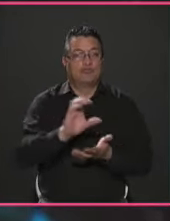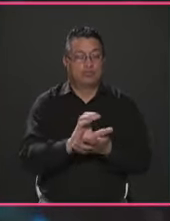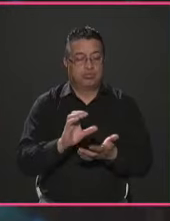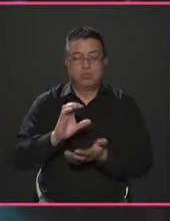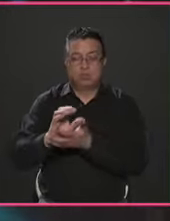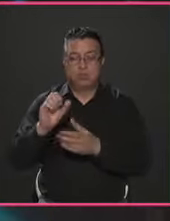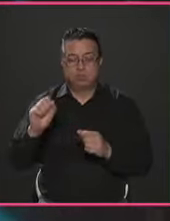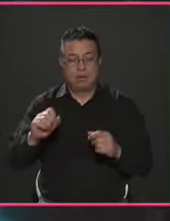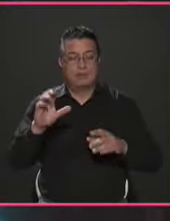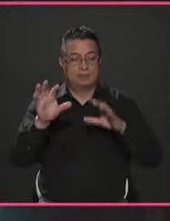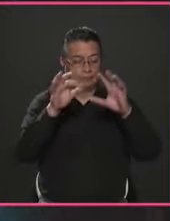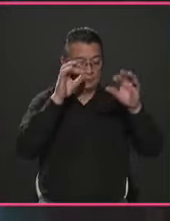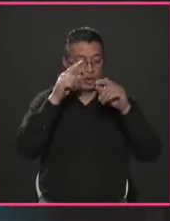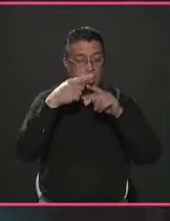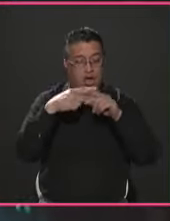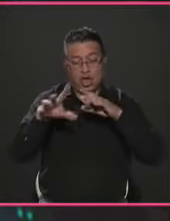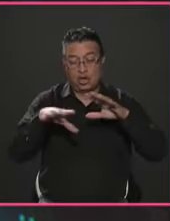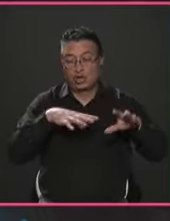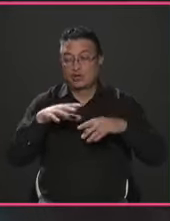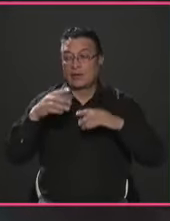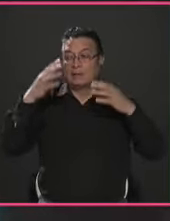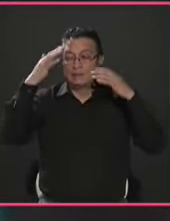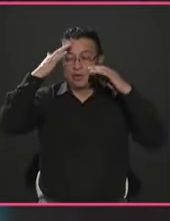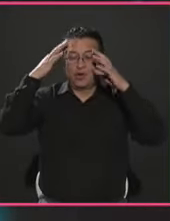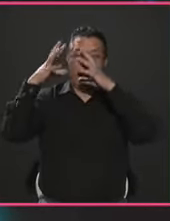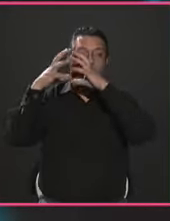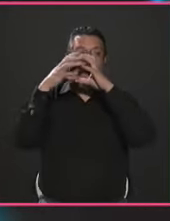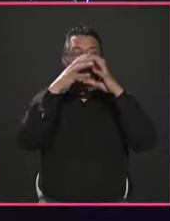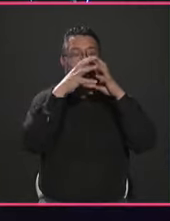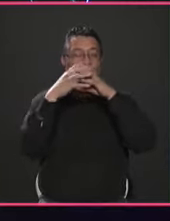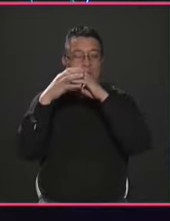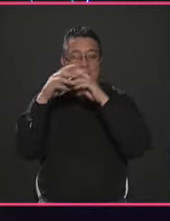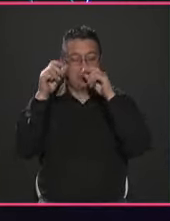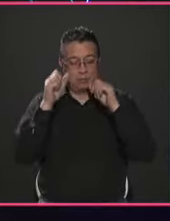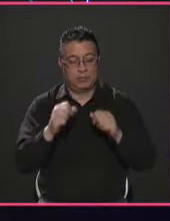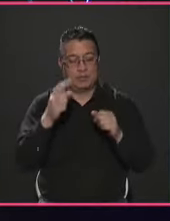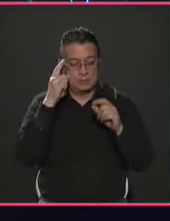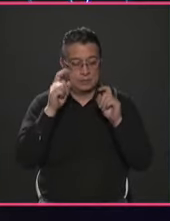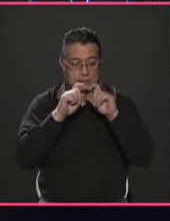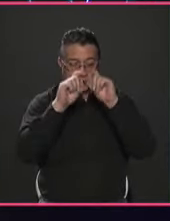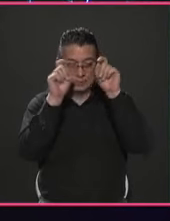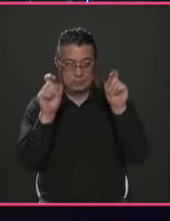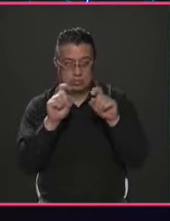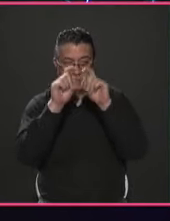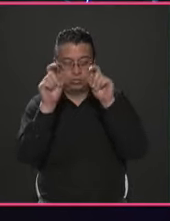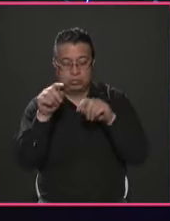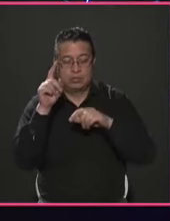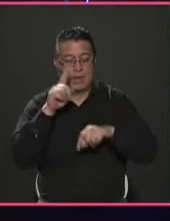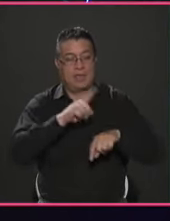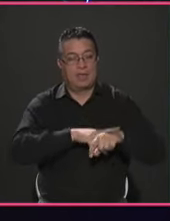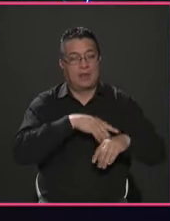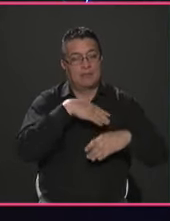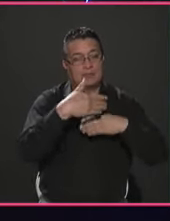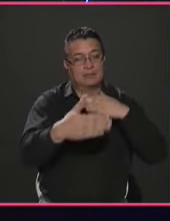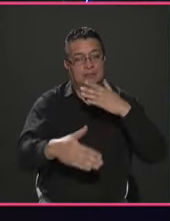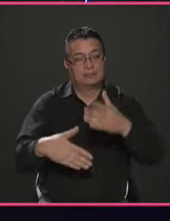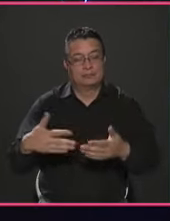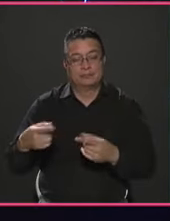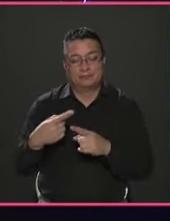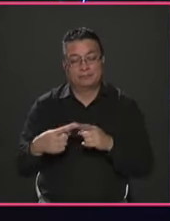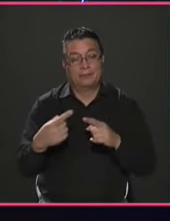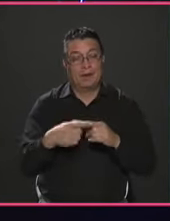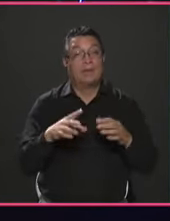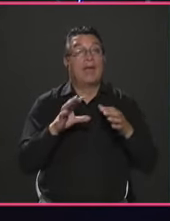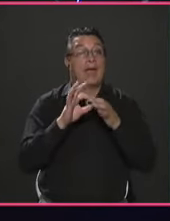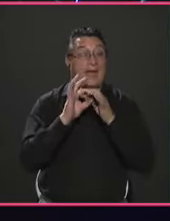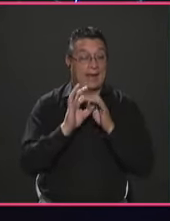de encontrar el cerebro humano en busca de soluciones para los distintos acertijos y problemas que plantea cada tiempo y la evolución así que por